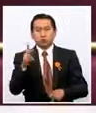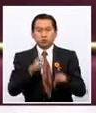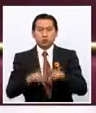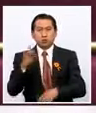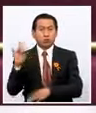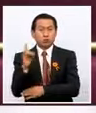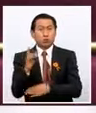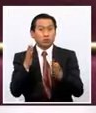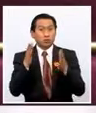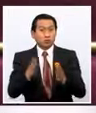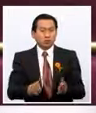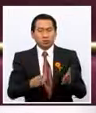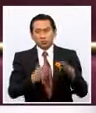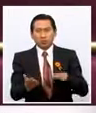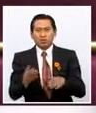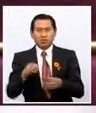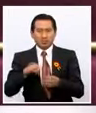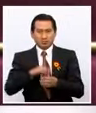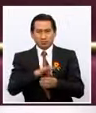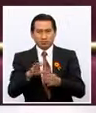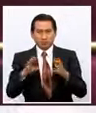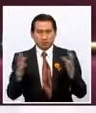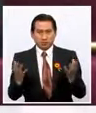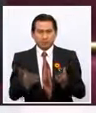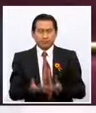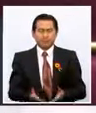perdido la vida en la pandemia